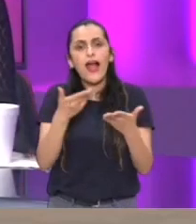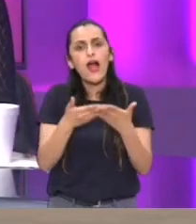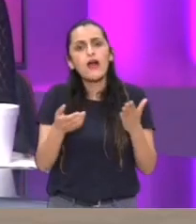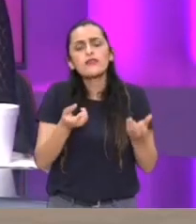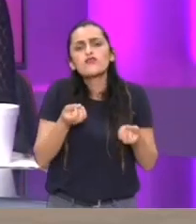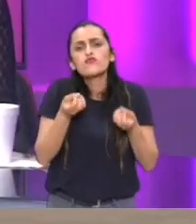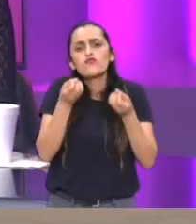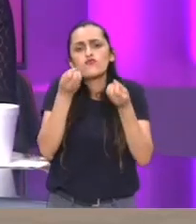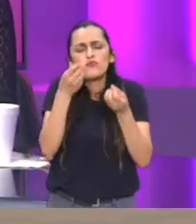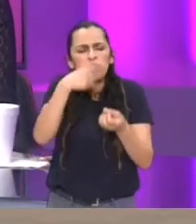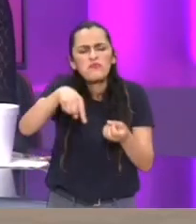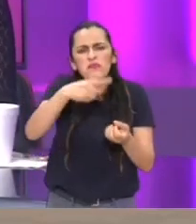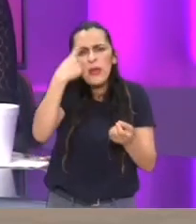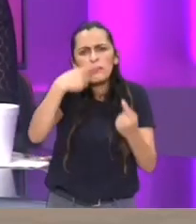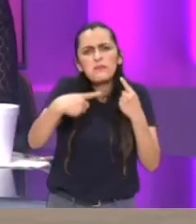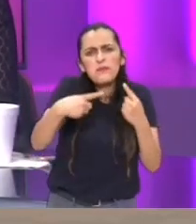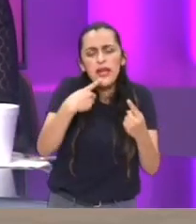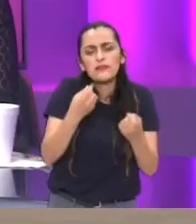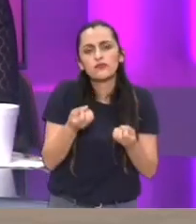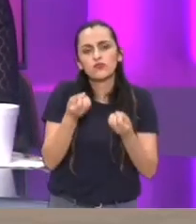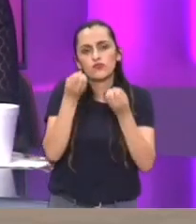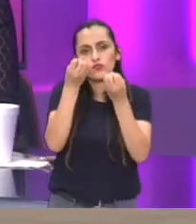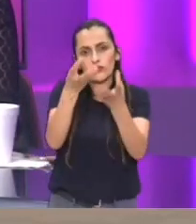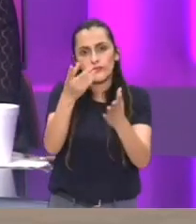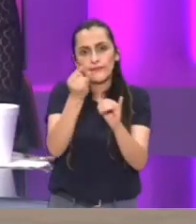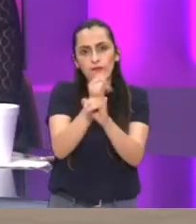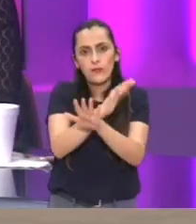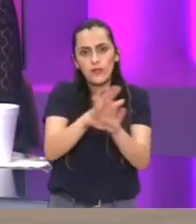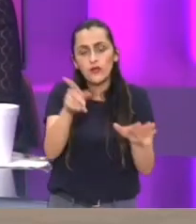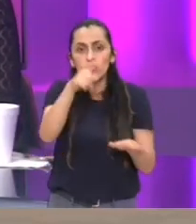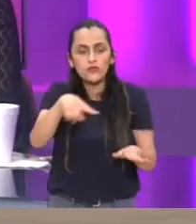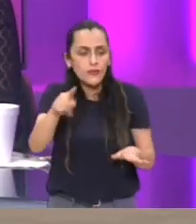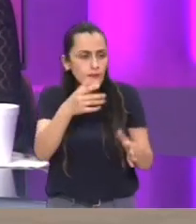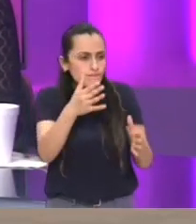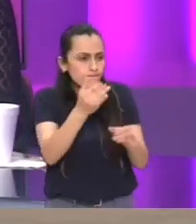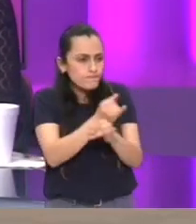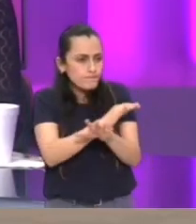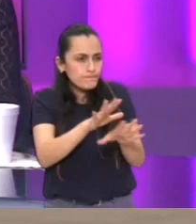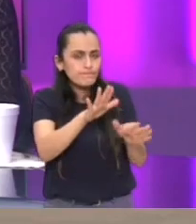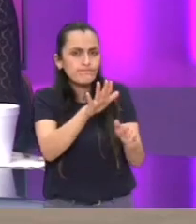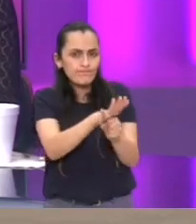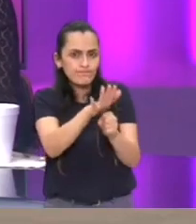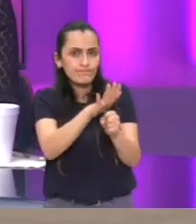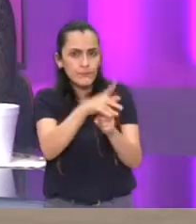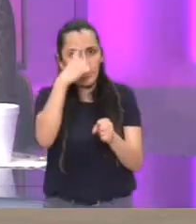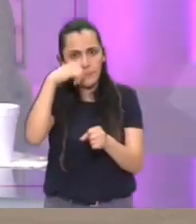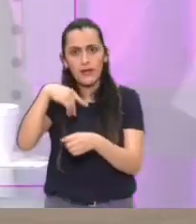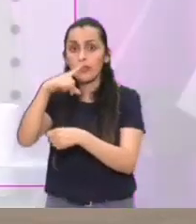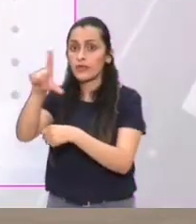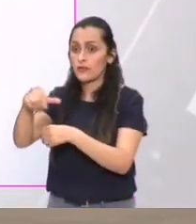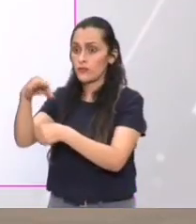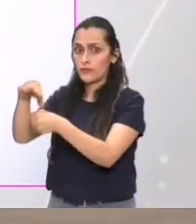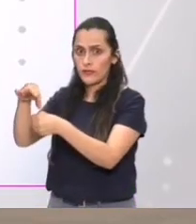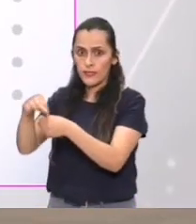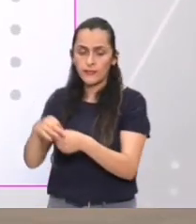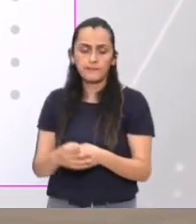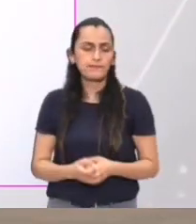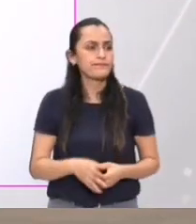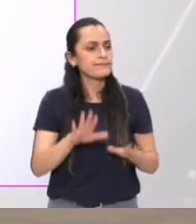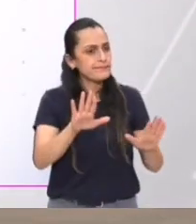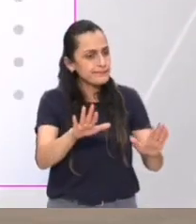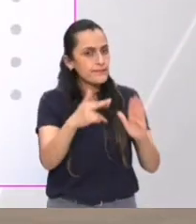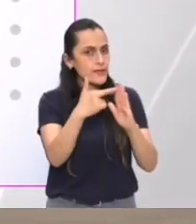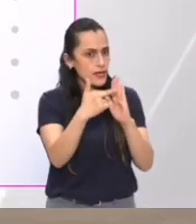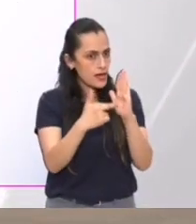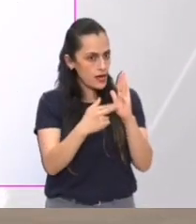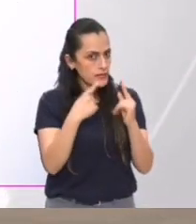información útil a la ciudadanía para que tenga un voto informado. Estas son las reglas del debate. Este debate se dividirá